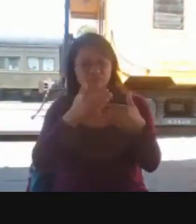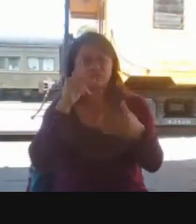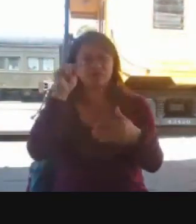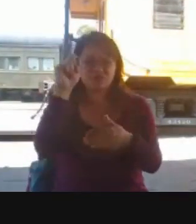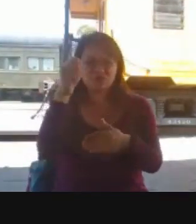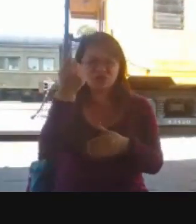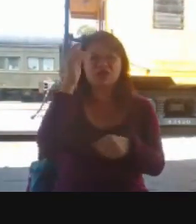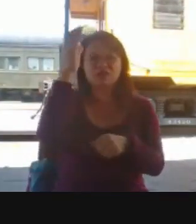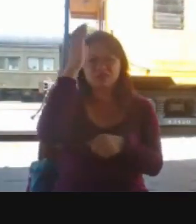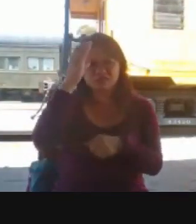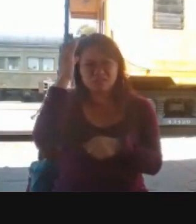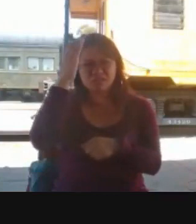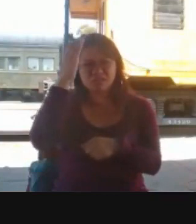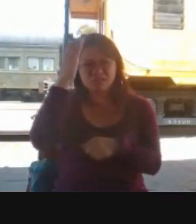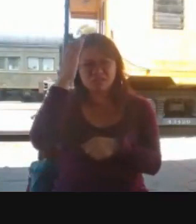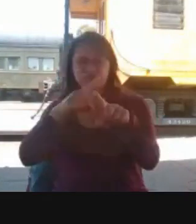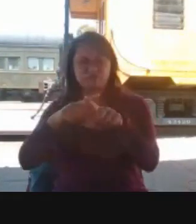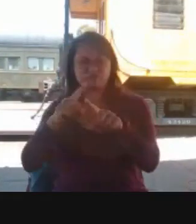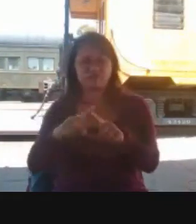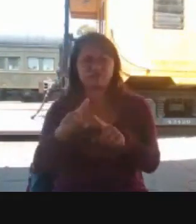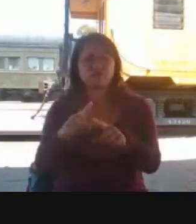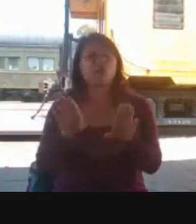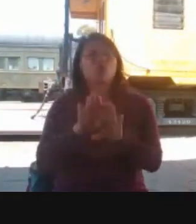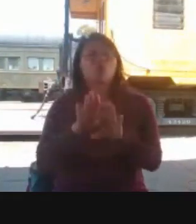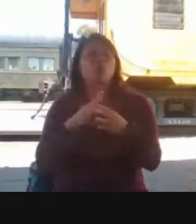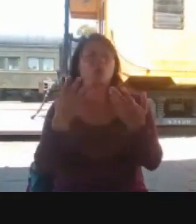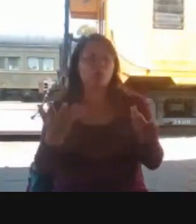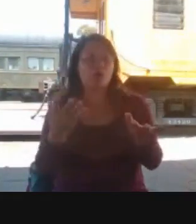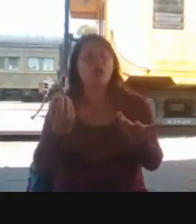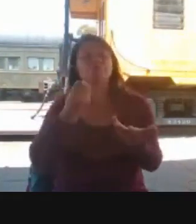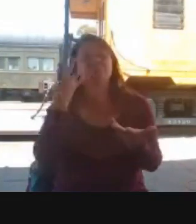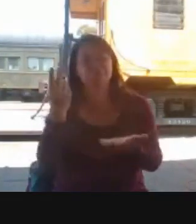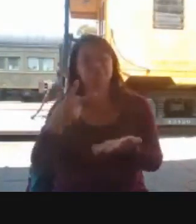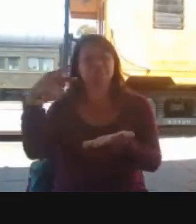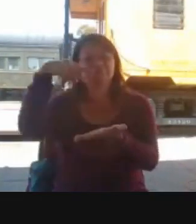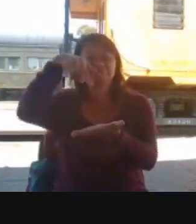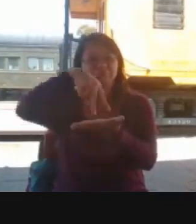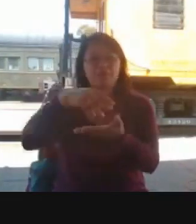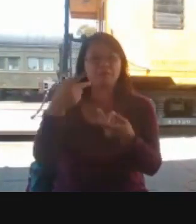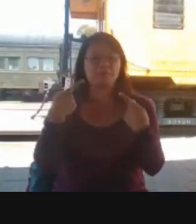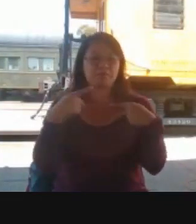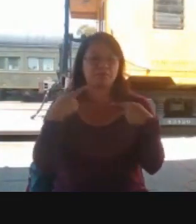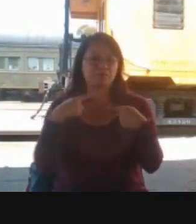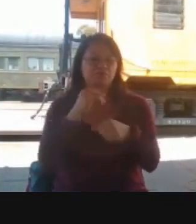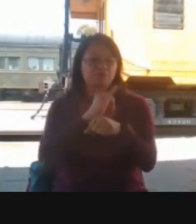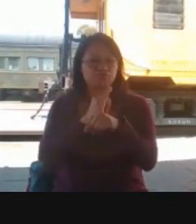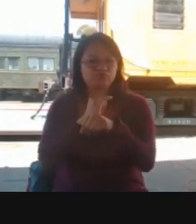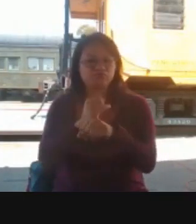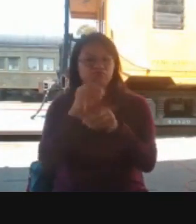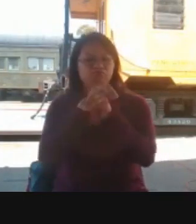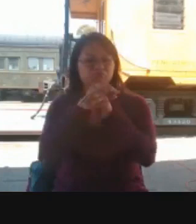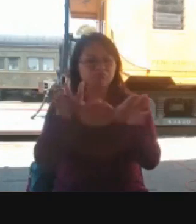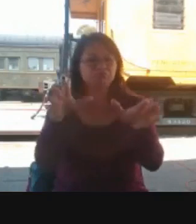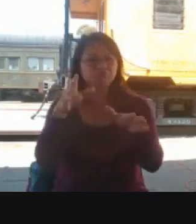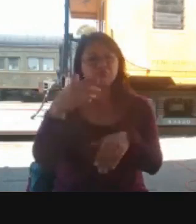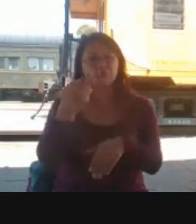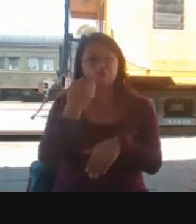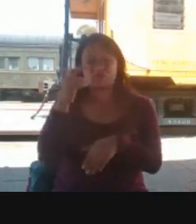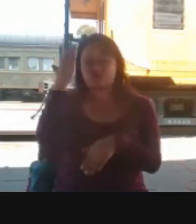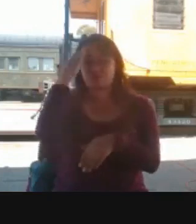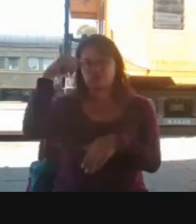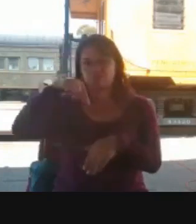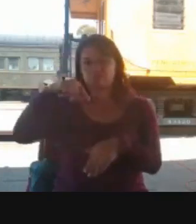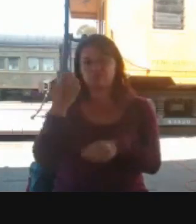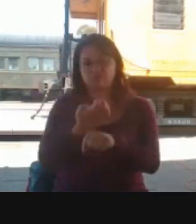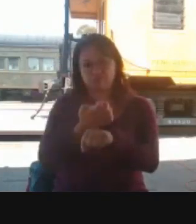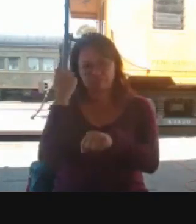el público, en general a través de conferencias impartidas por investigadores reconocidos en el Estado de Puebla.